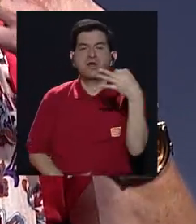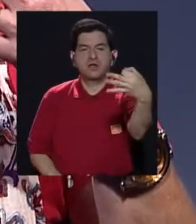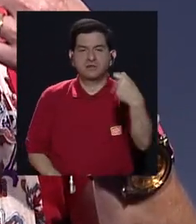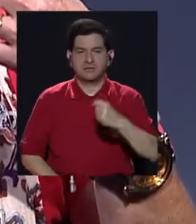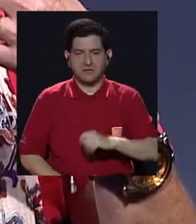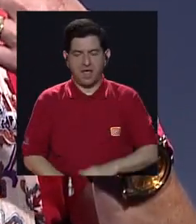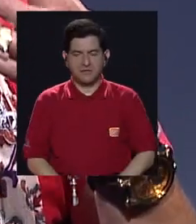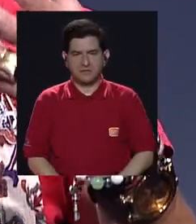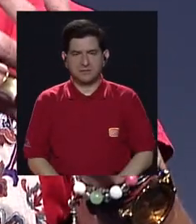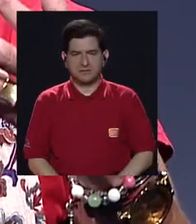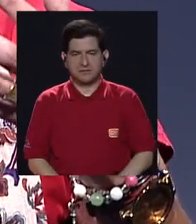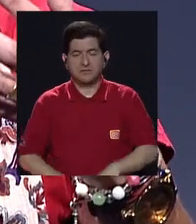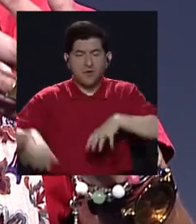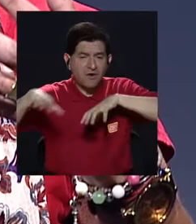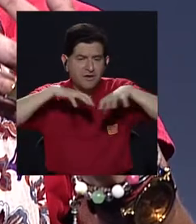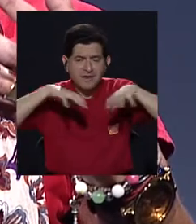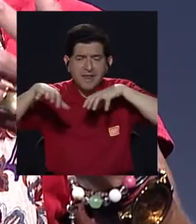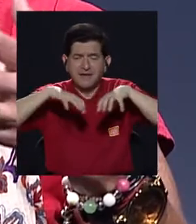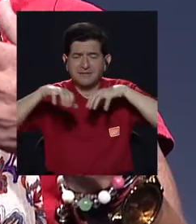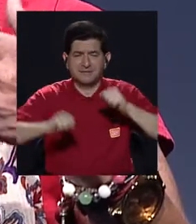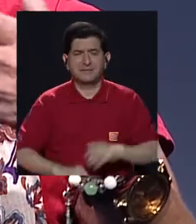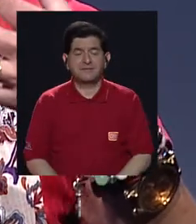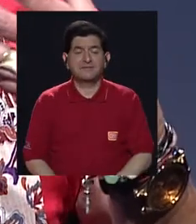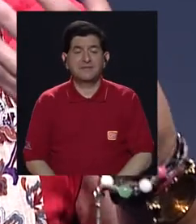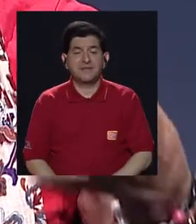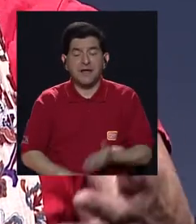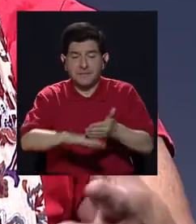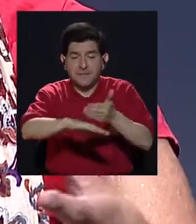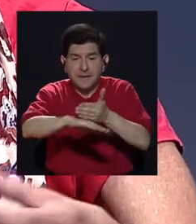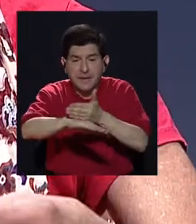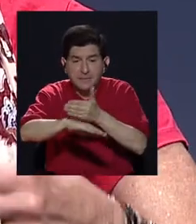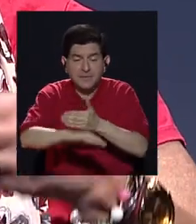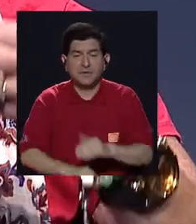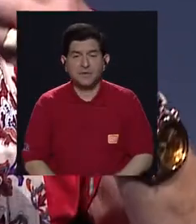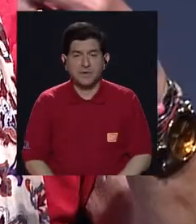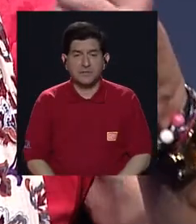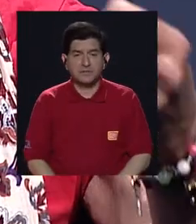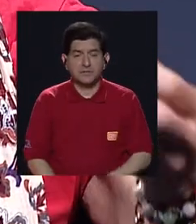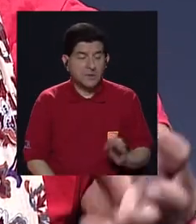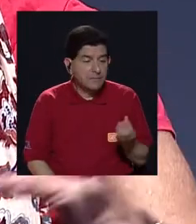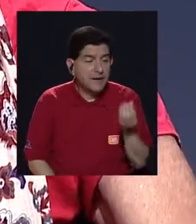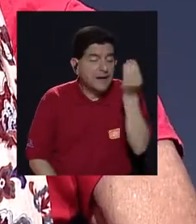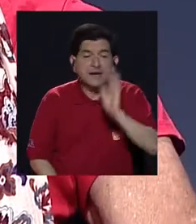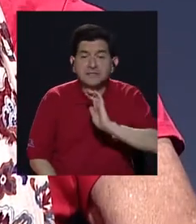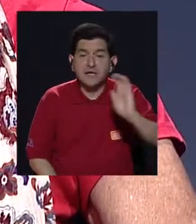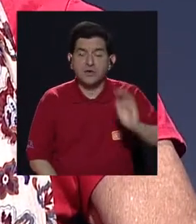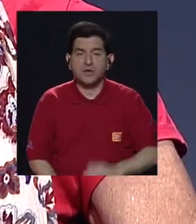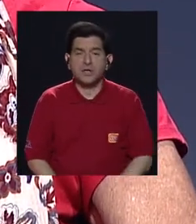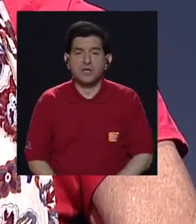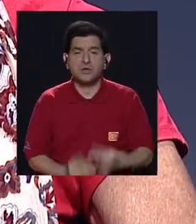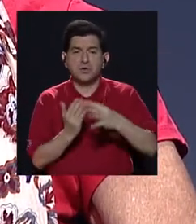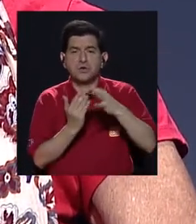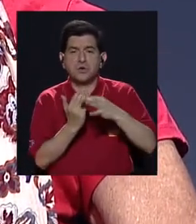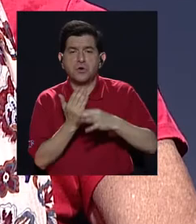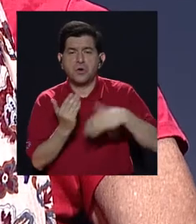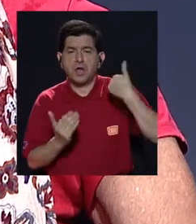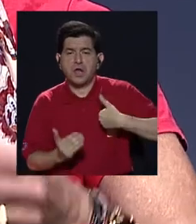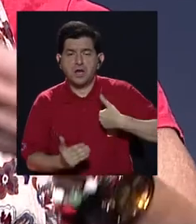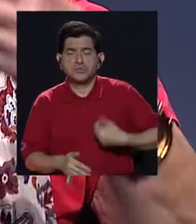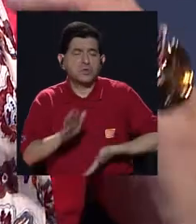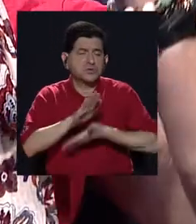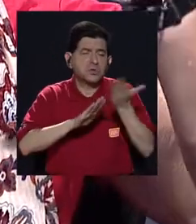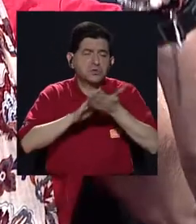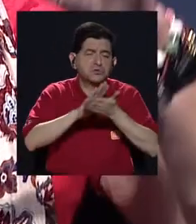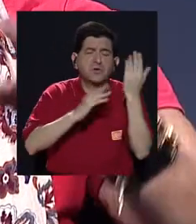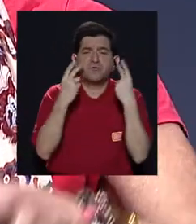enfrentada día a día con la cotidianidad con el crecimiento de los niños el marido